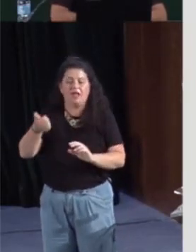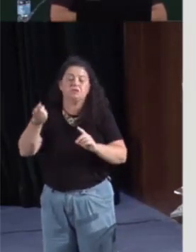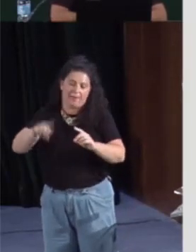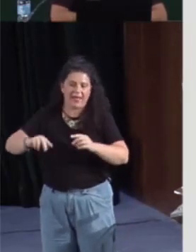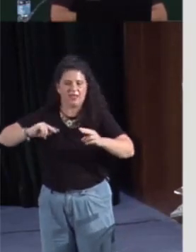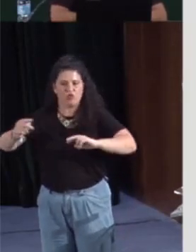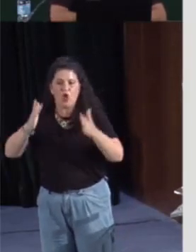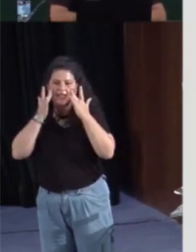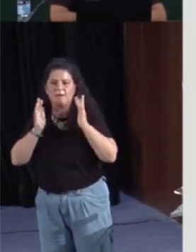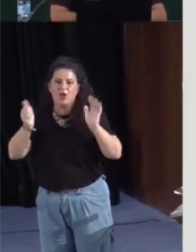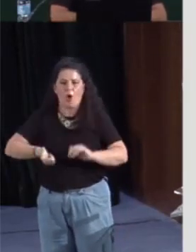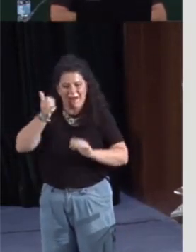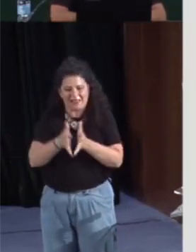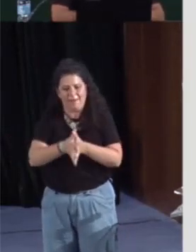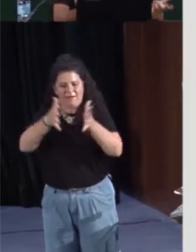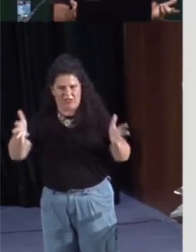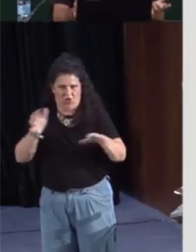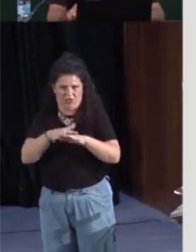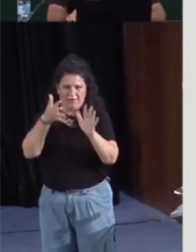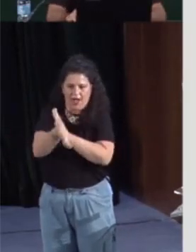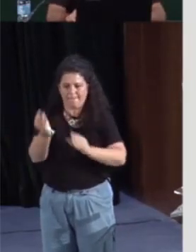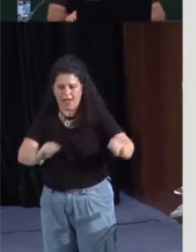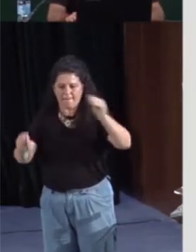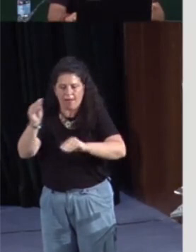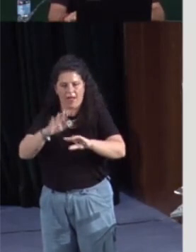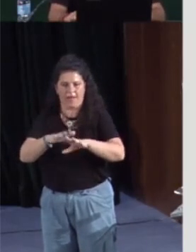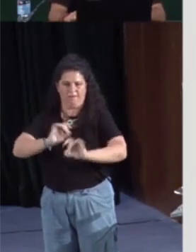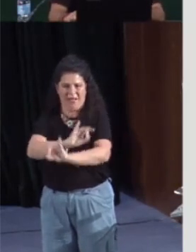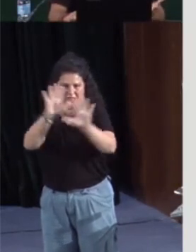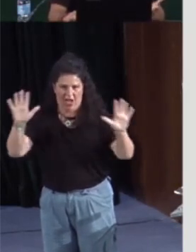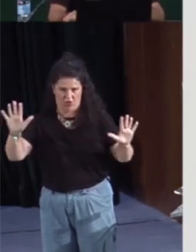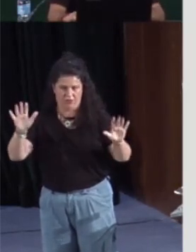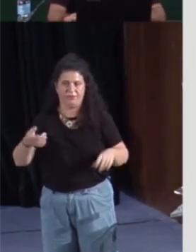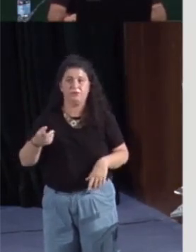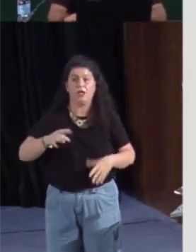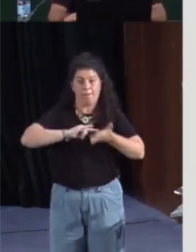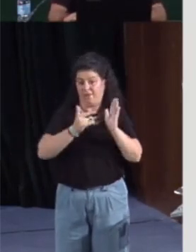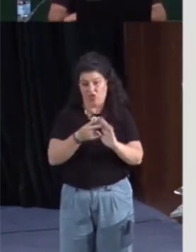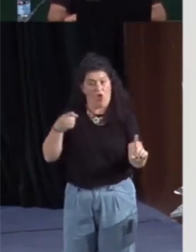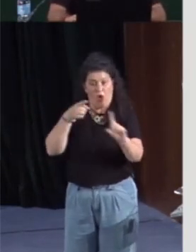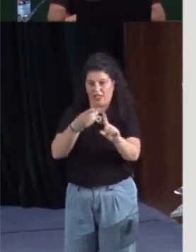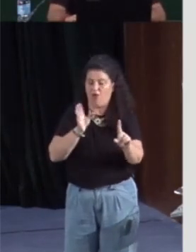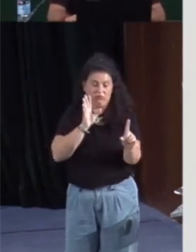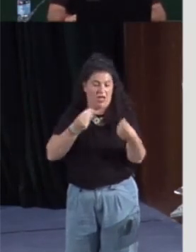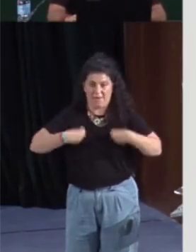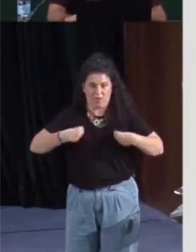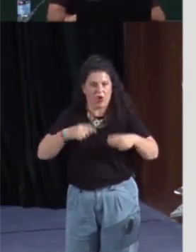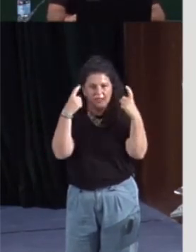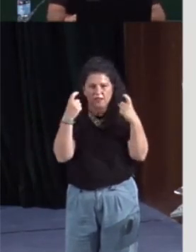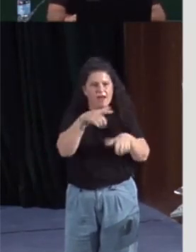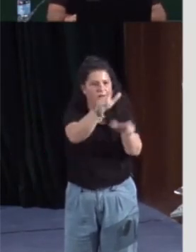típica también en las lenguas visogestuales. Método de traducción utilizado, el método comunicativo, interpretativo, y